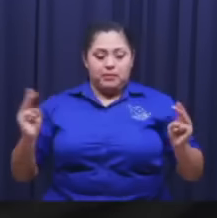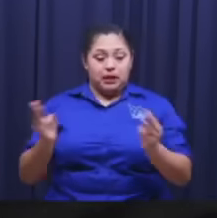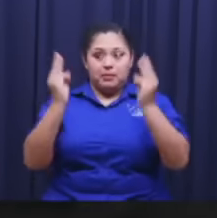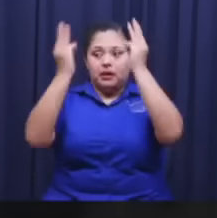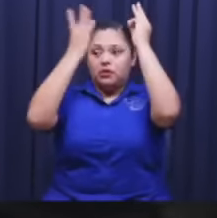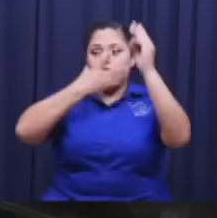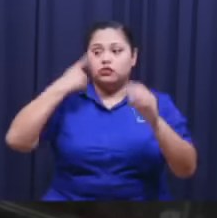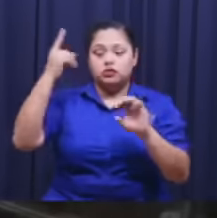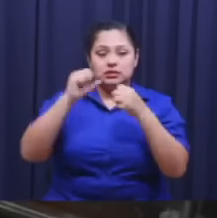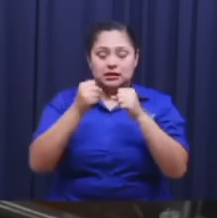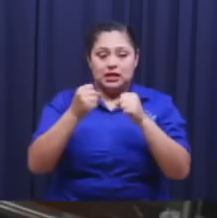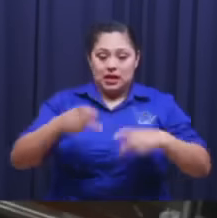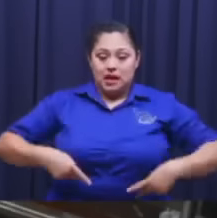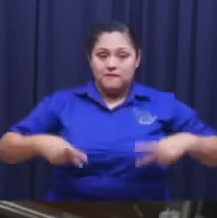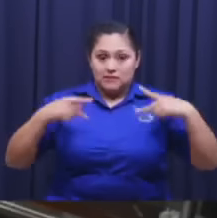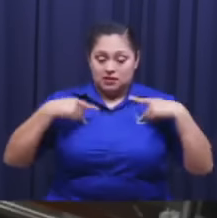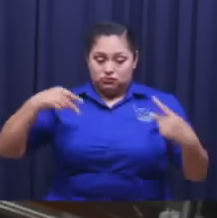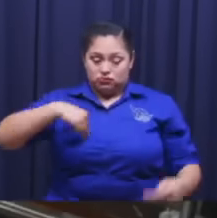vida?